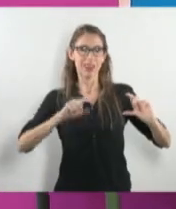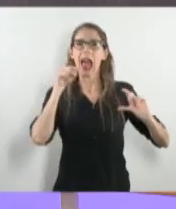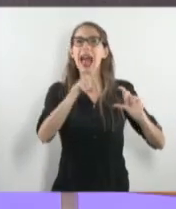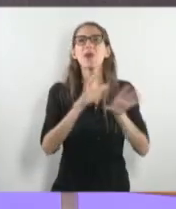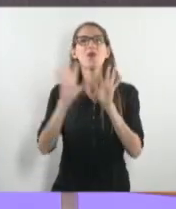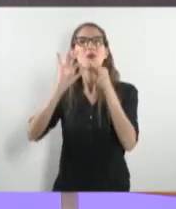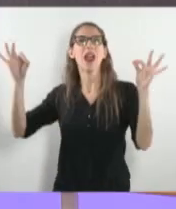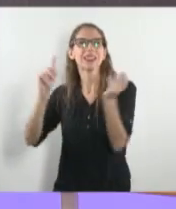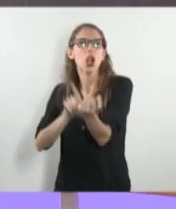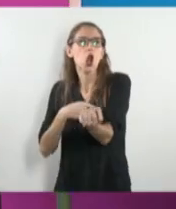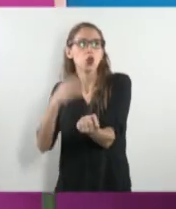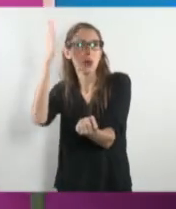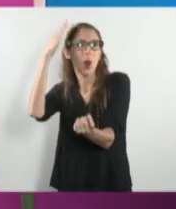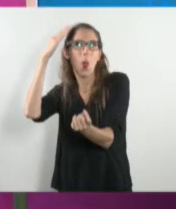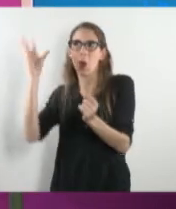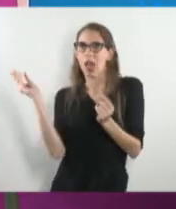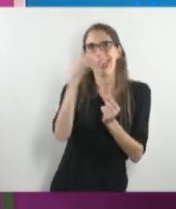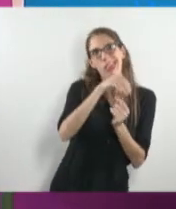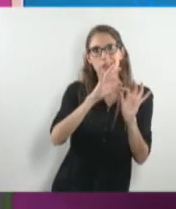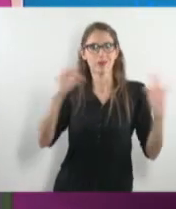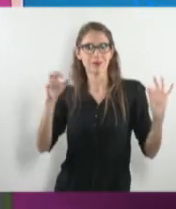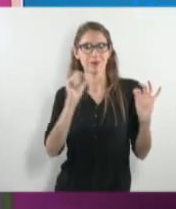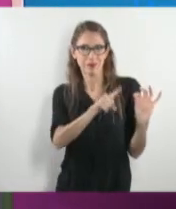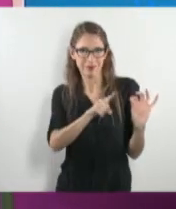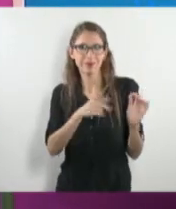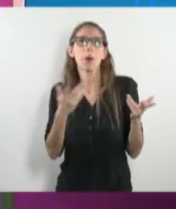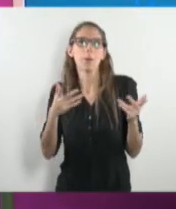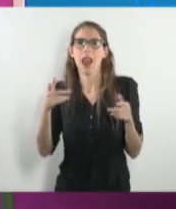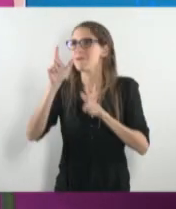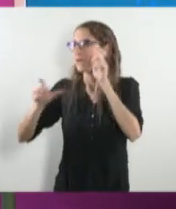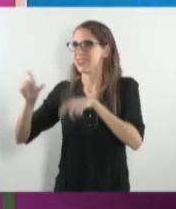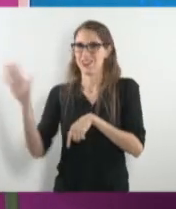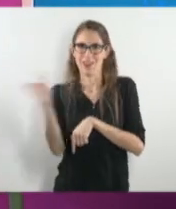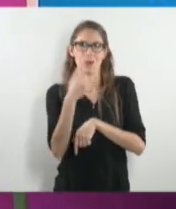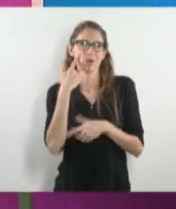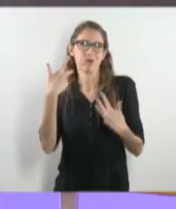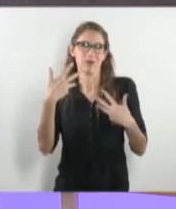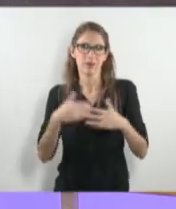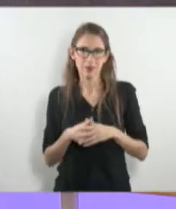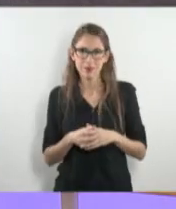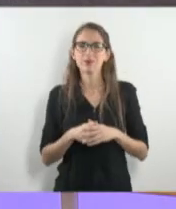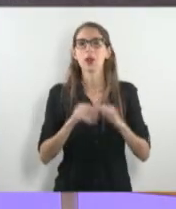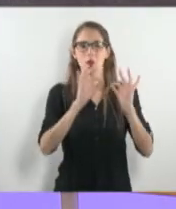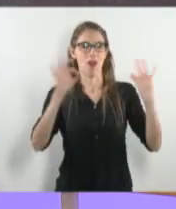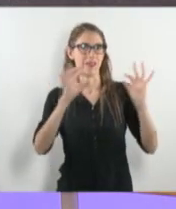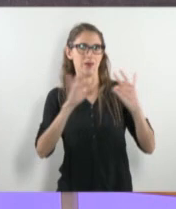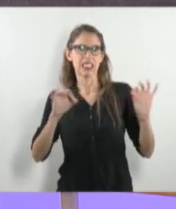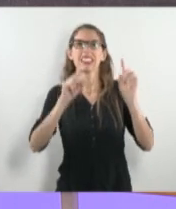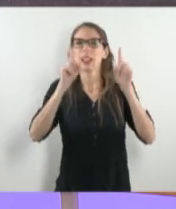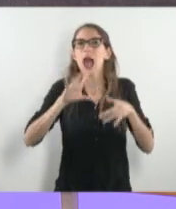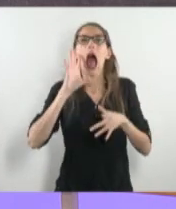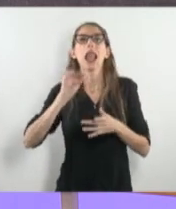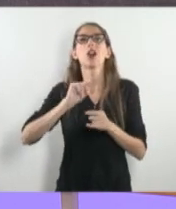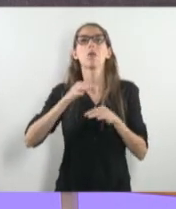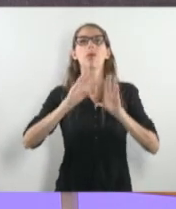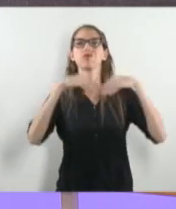refranes, las frases que son más utilizadas como para lo universal, ¿no? Claro, el remate. Tiene como esa estructura